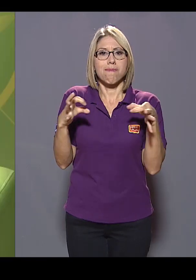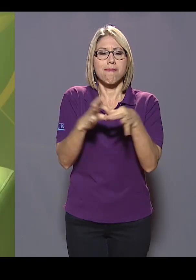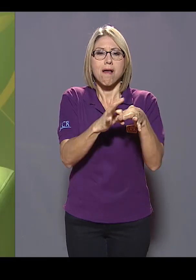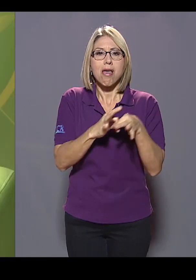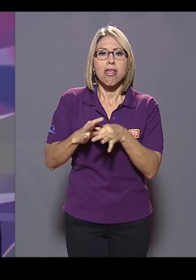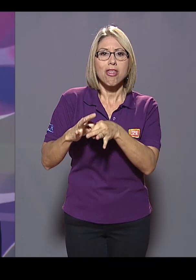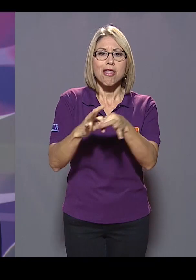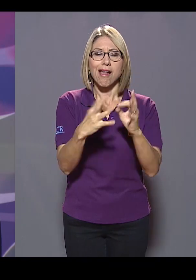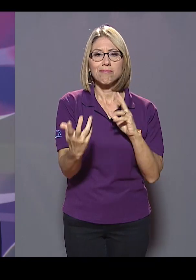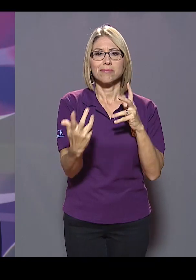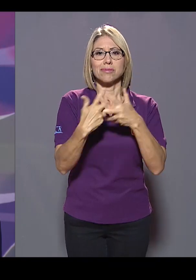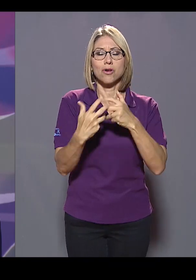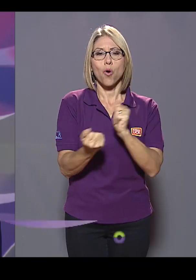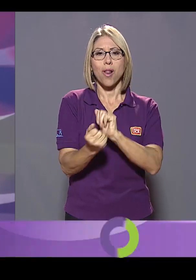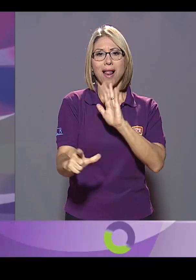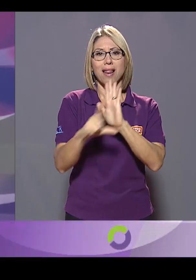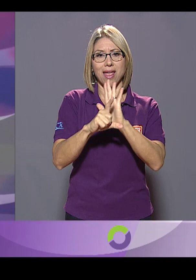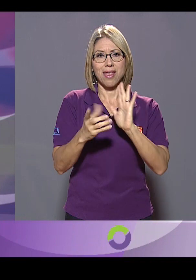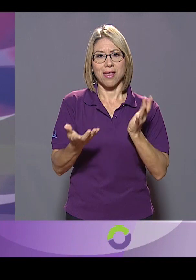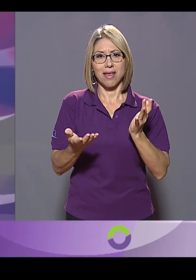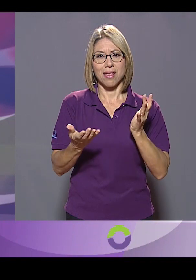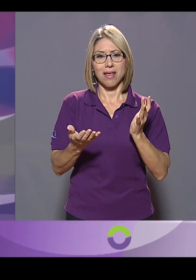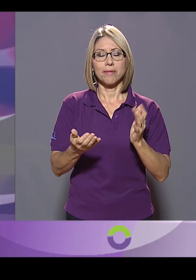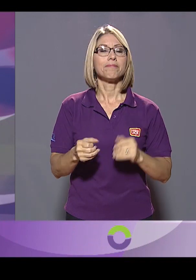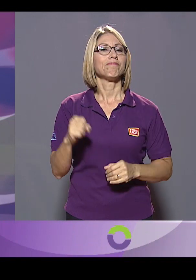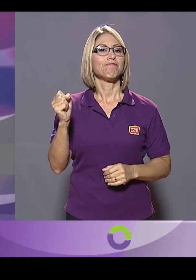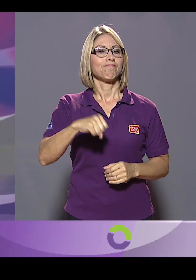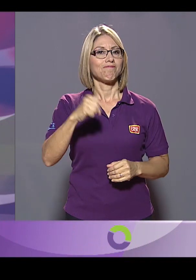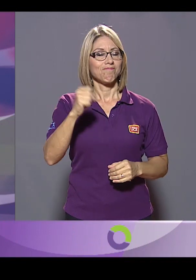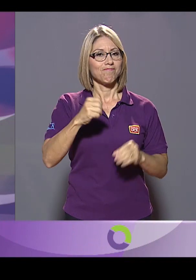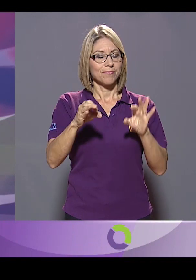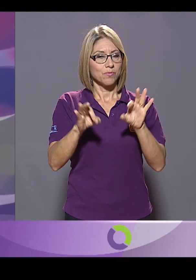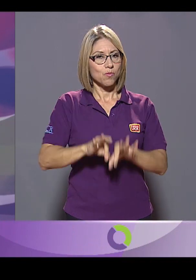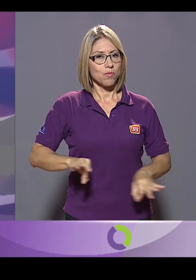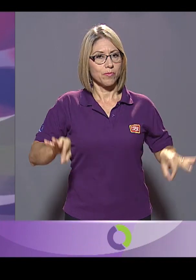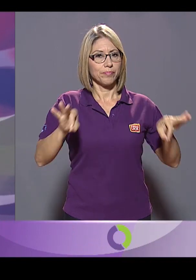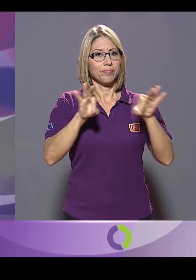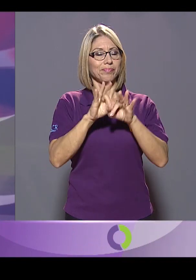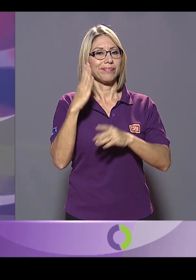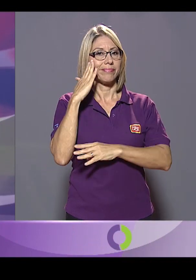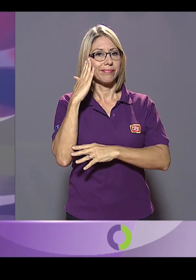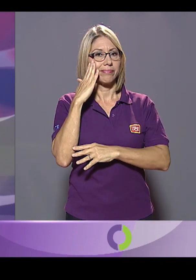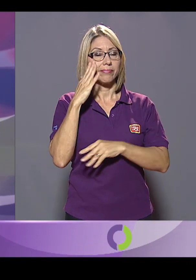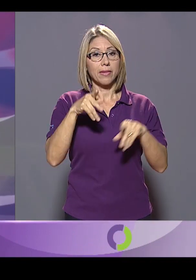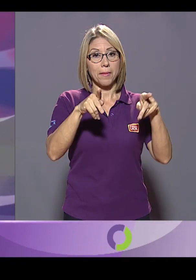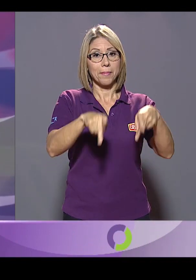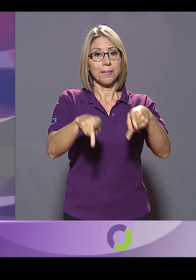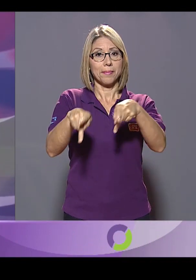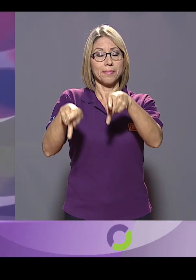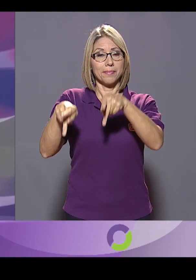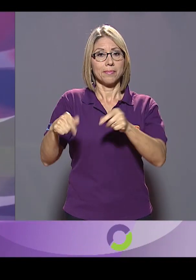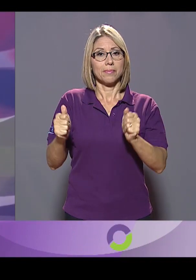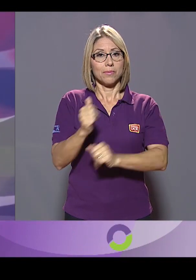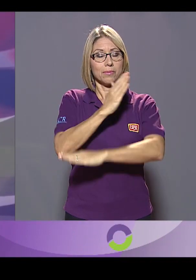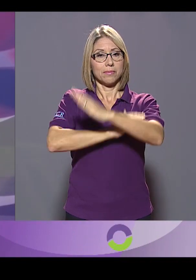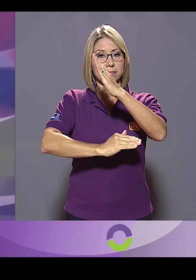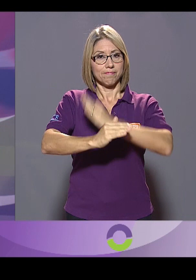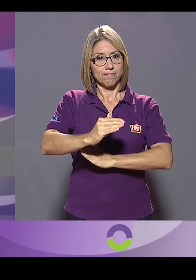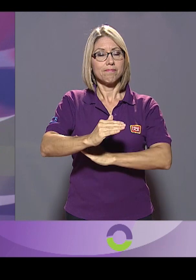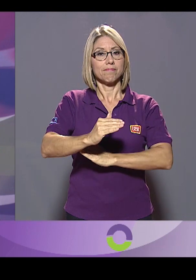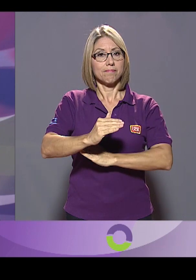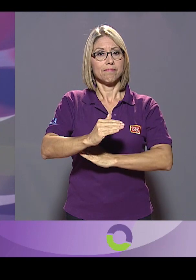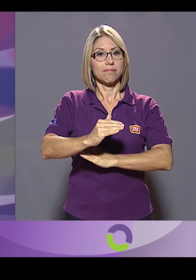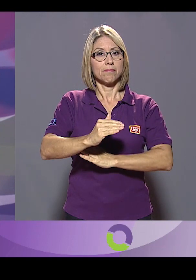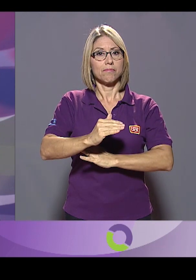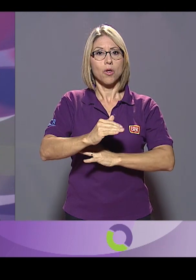existe? Sí, en primer lugar es muy importante que saber que las personas con discapacidad se